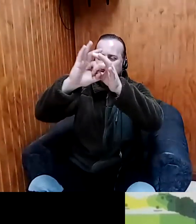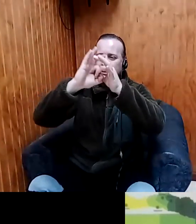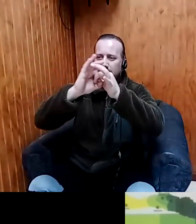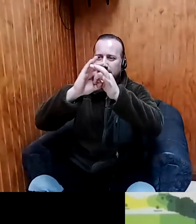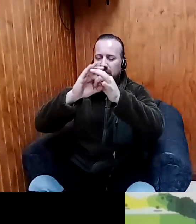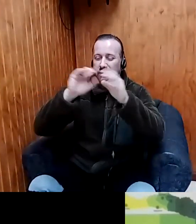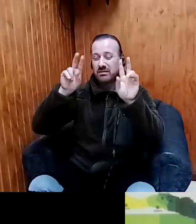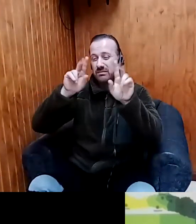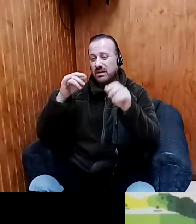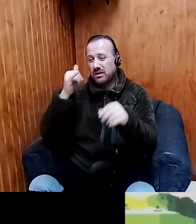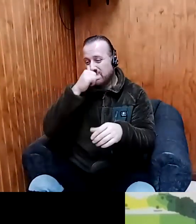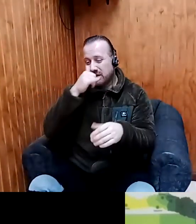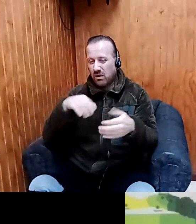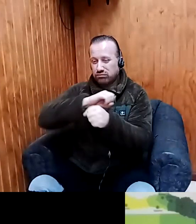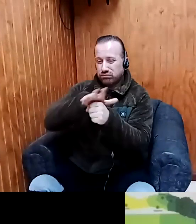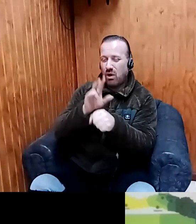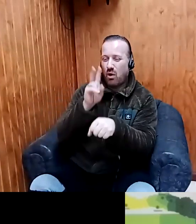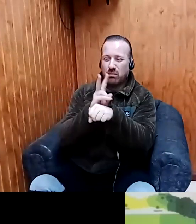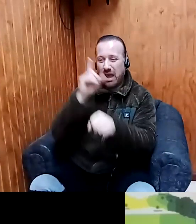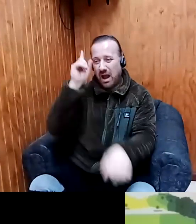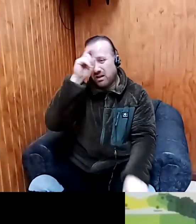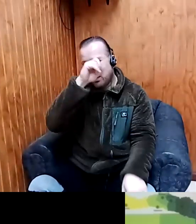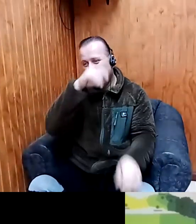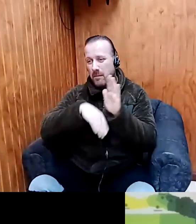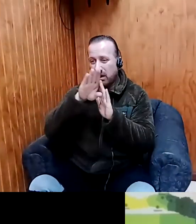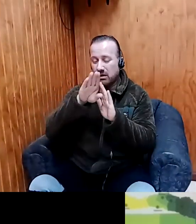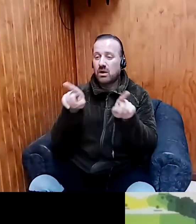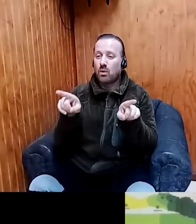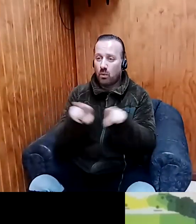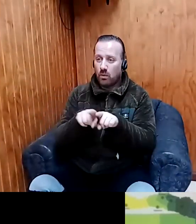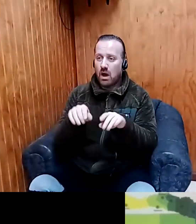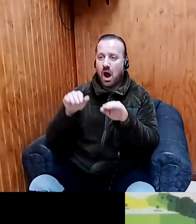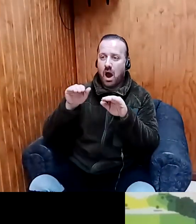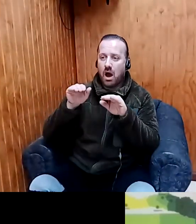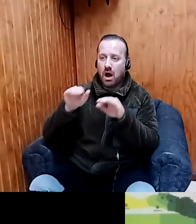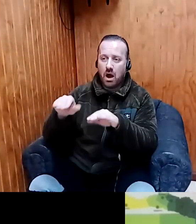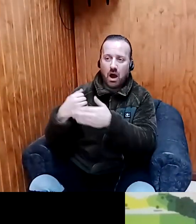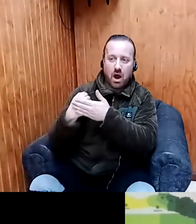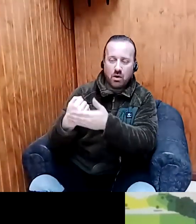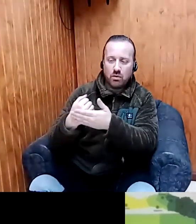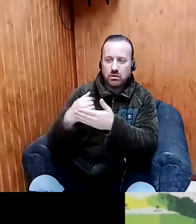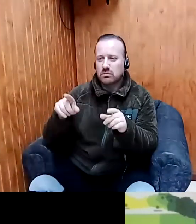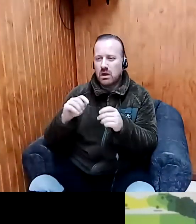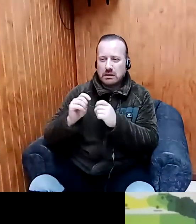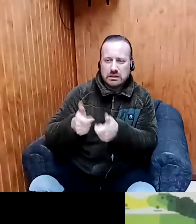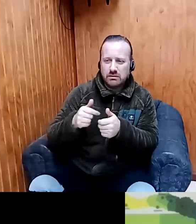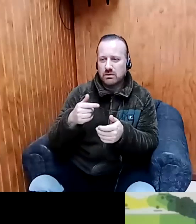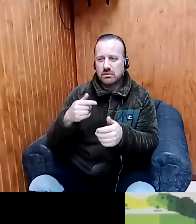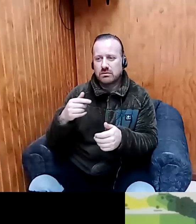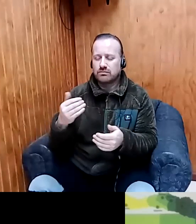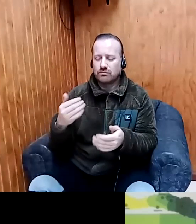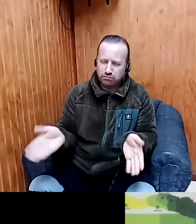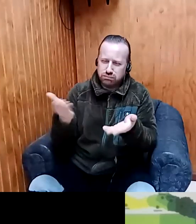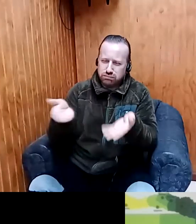la docencia es un poco más compleja, y por aportar sin descanso al desafío que tenemos como programa ISEC de aportar a mejorar